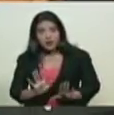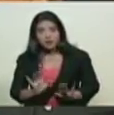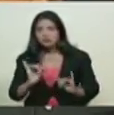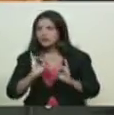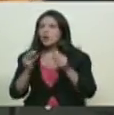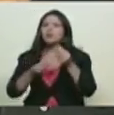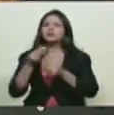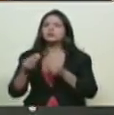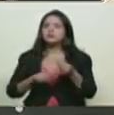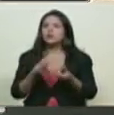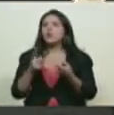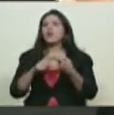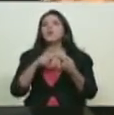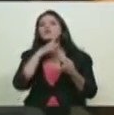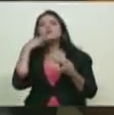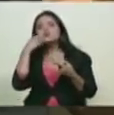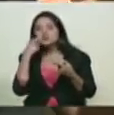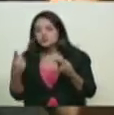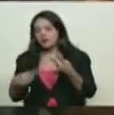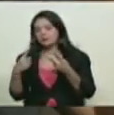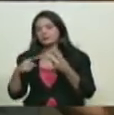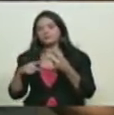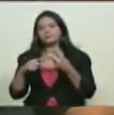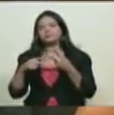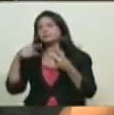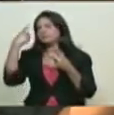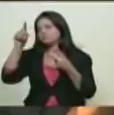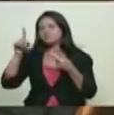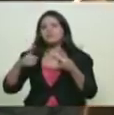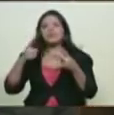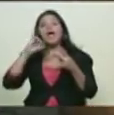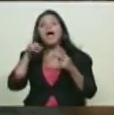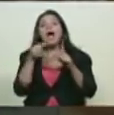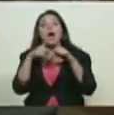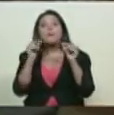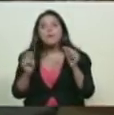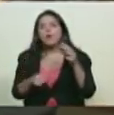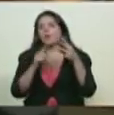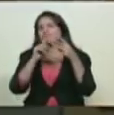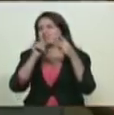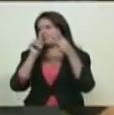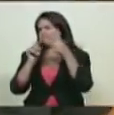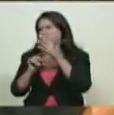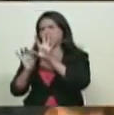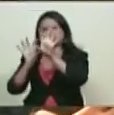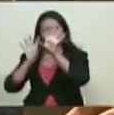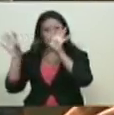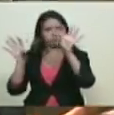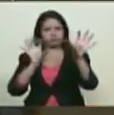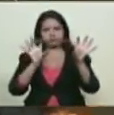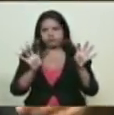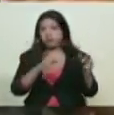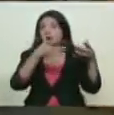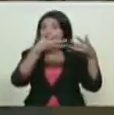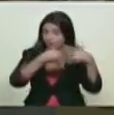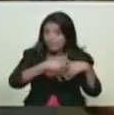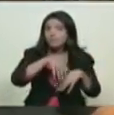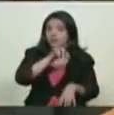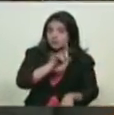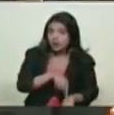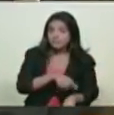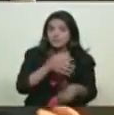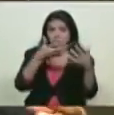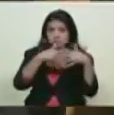hizo rusia singapur japón y así igualmente lo están haciendo muchas empresas multinacionales